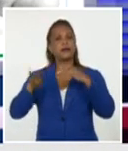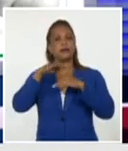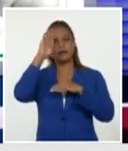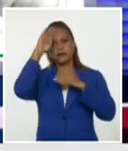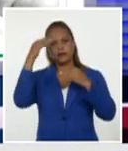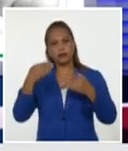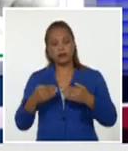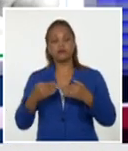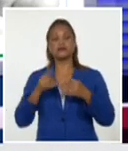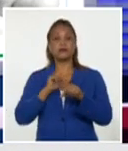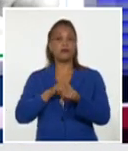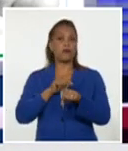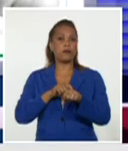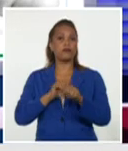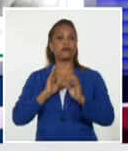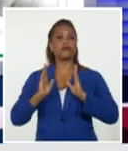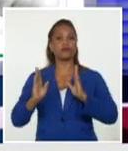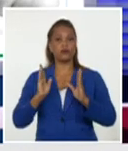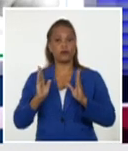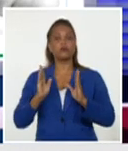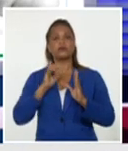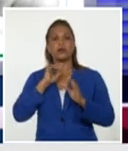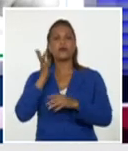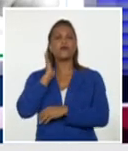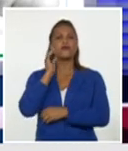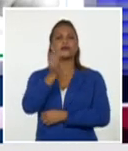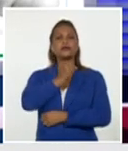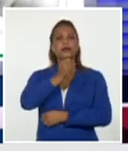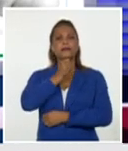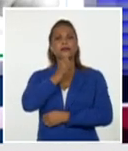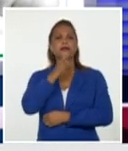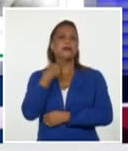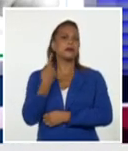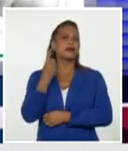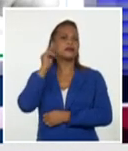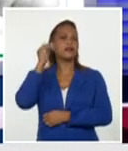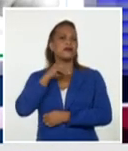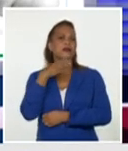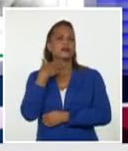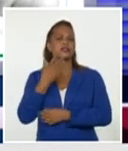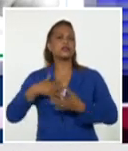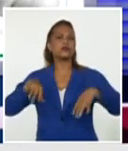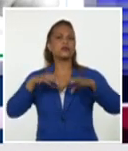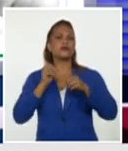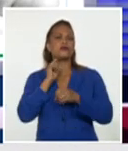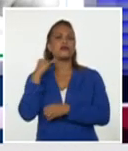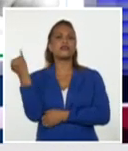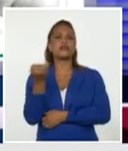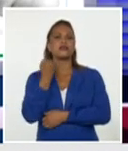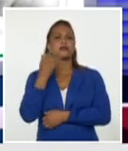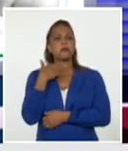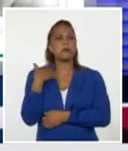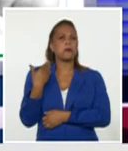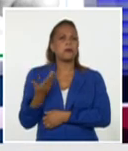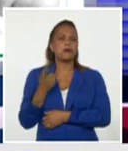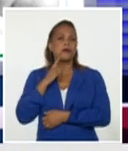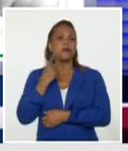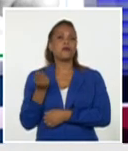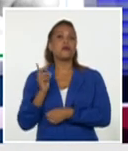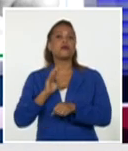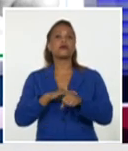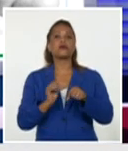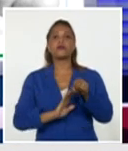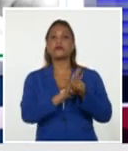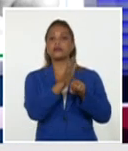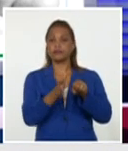en el segundo momento de esta conferencia de prensa para conocer cuál es la situación internacional debido al impacto de la